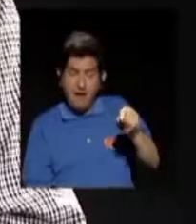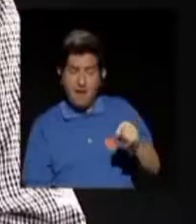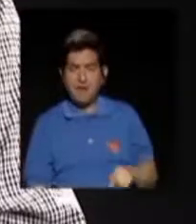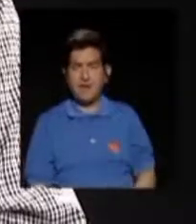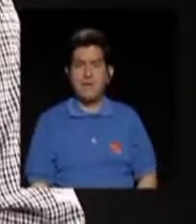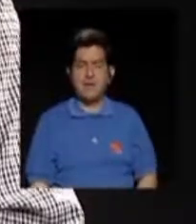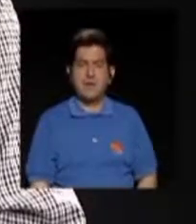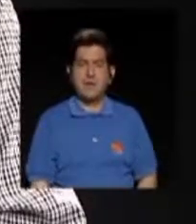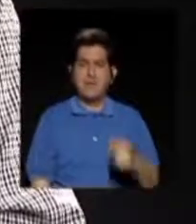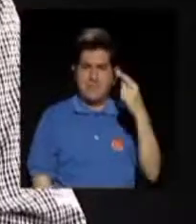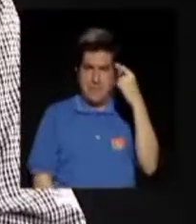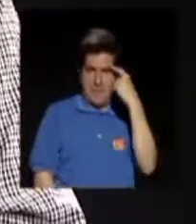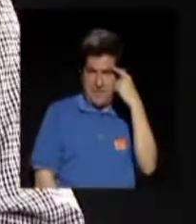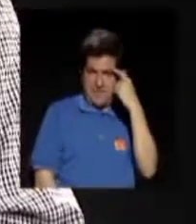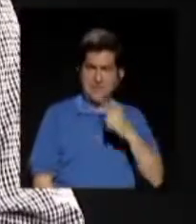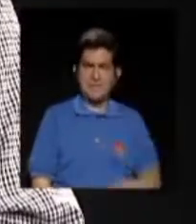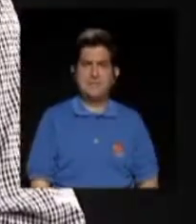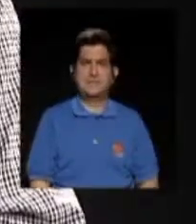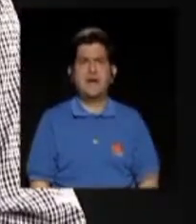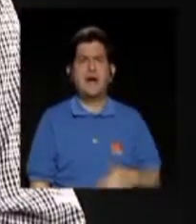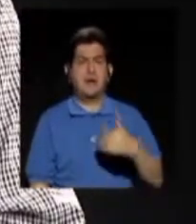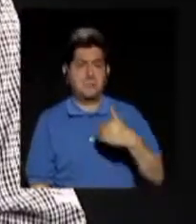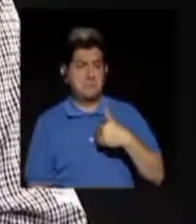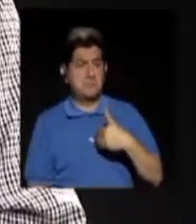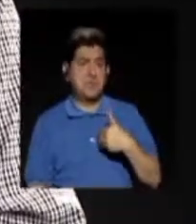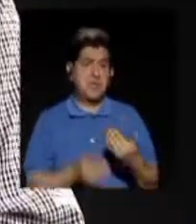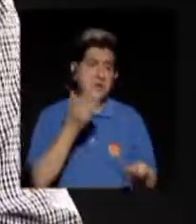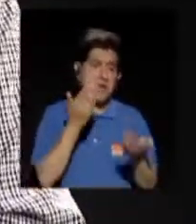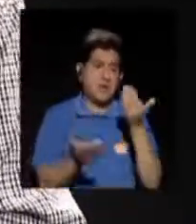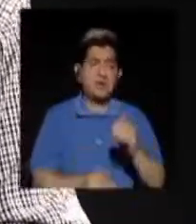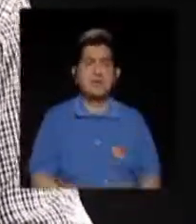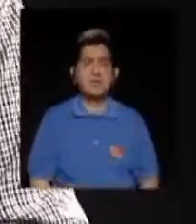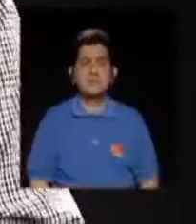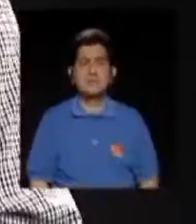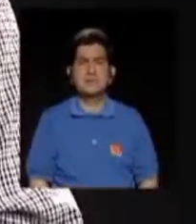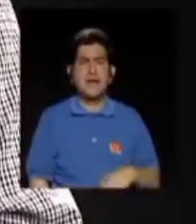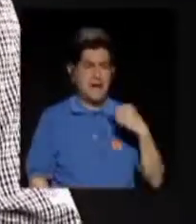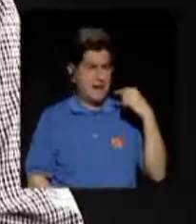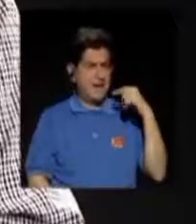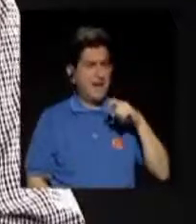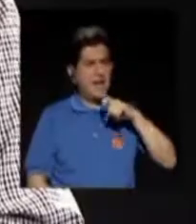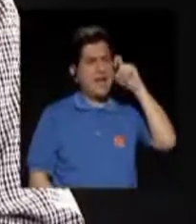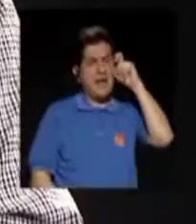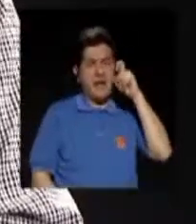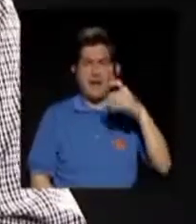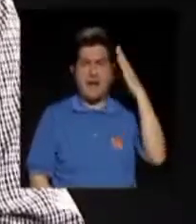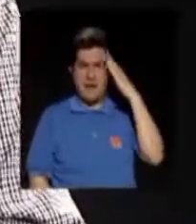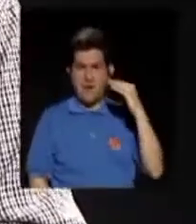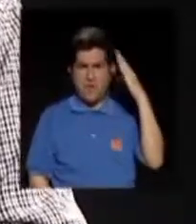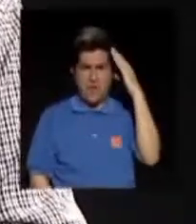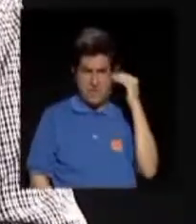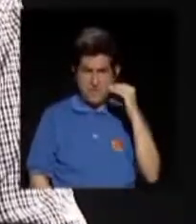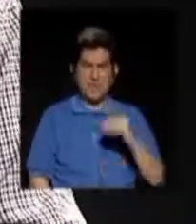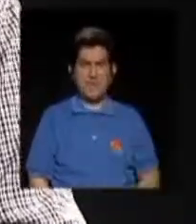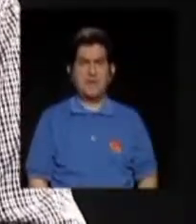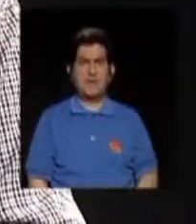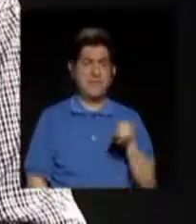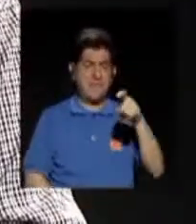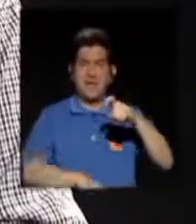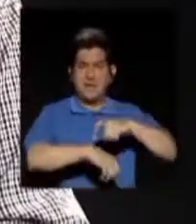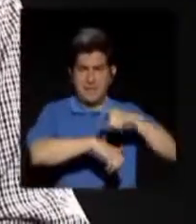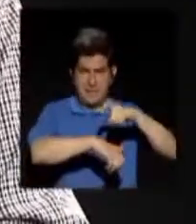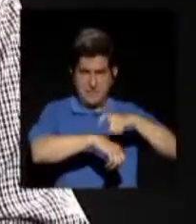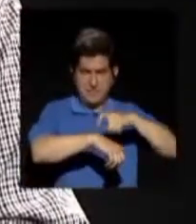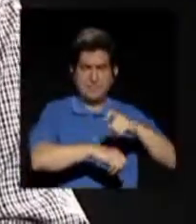tanto barrial como de género que se podía experimentar en aquella